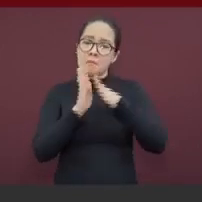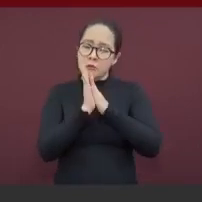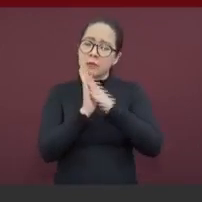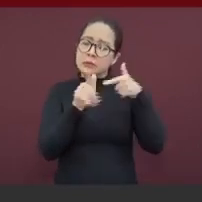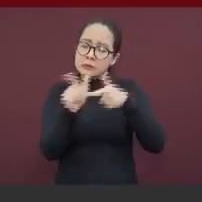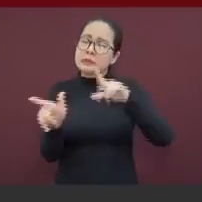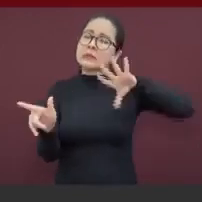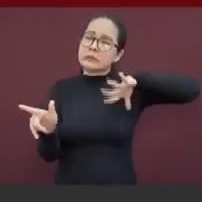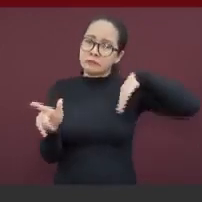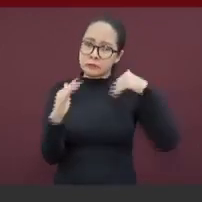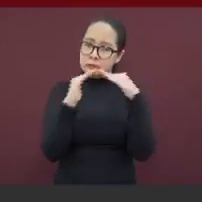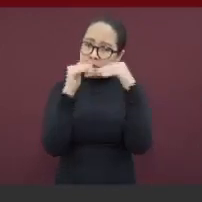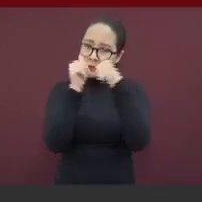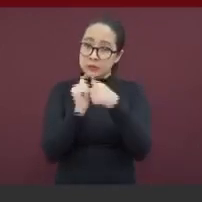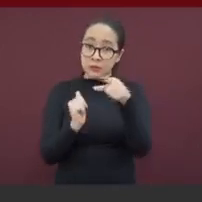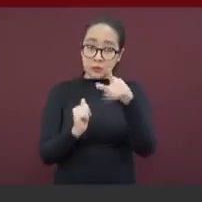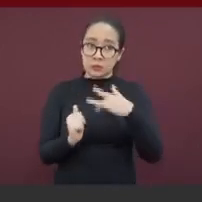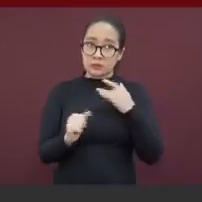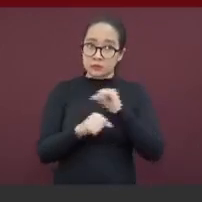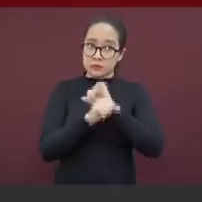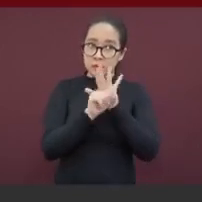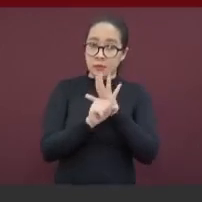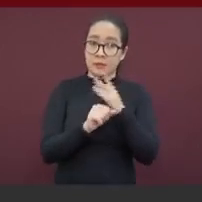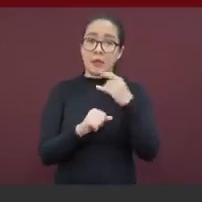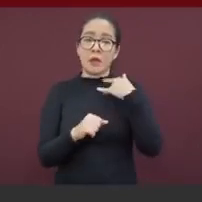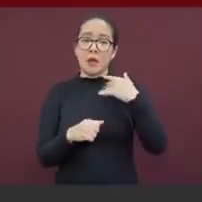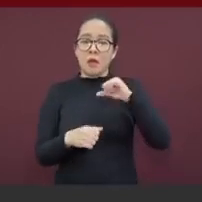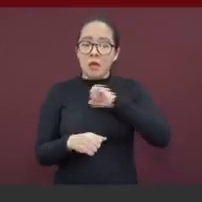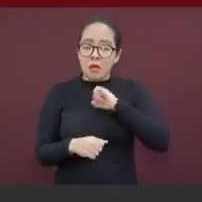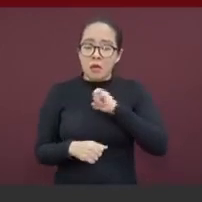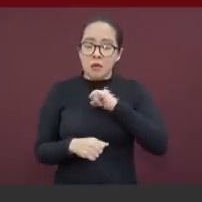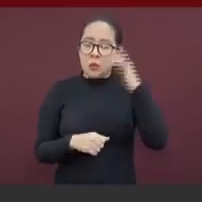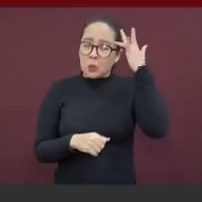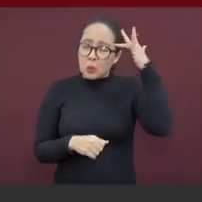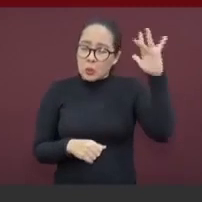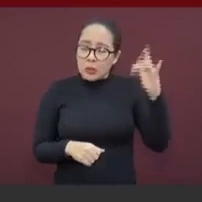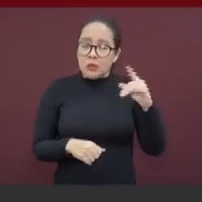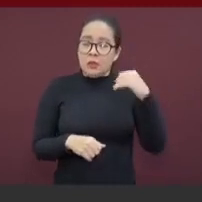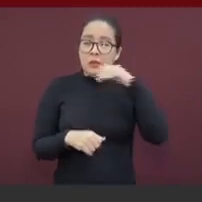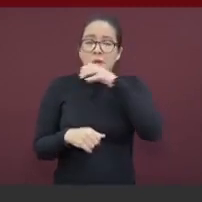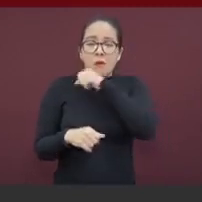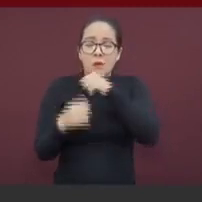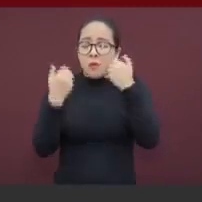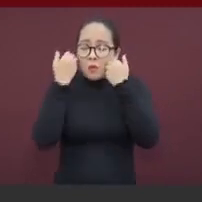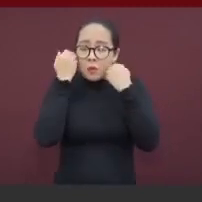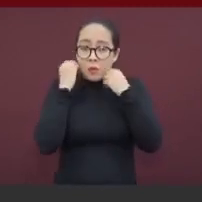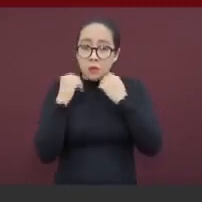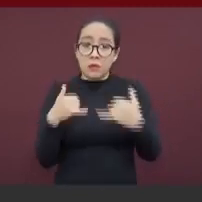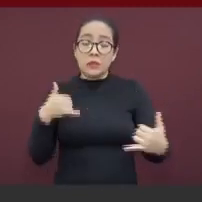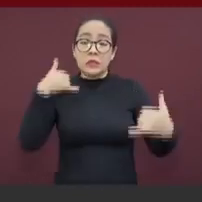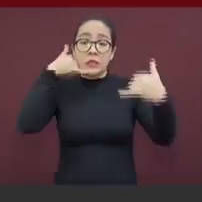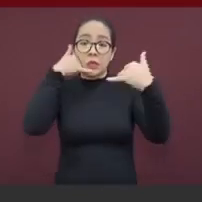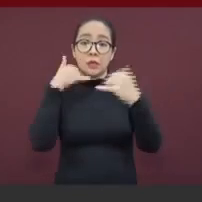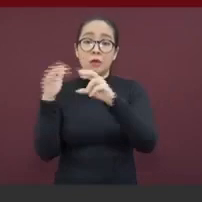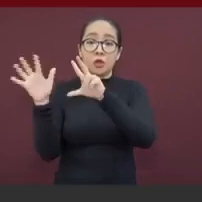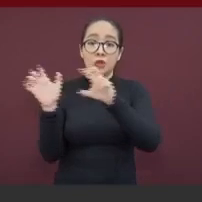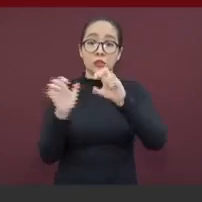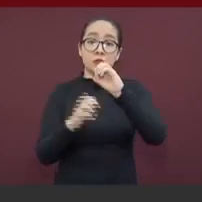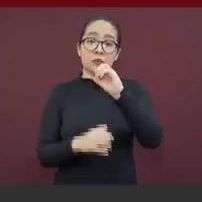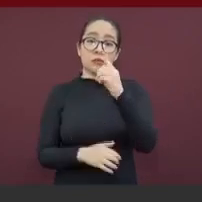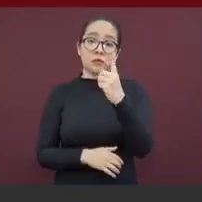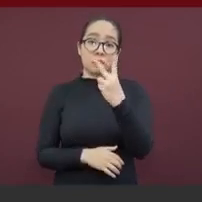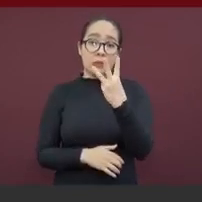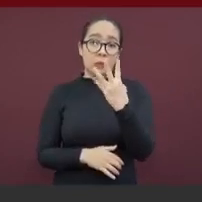dolor de cabeza y fiebre llama al 800 0 1 2 3 4 5 6 para recibir